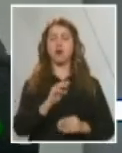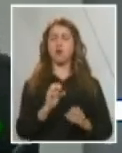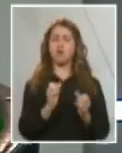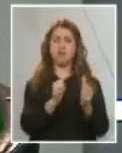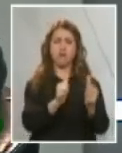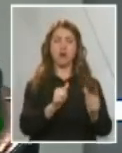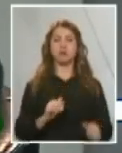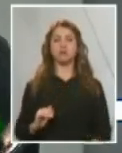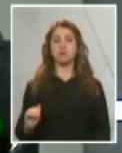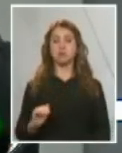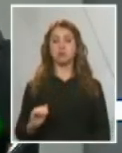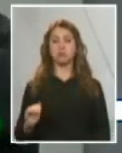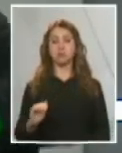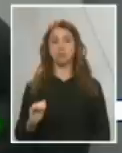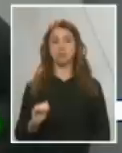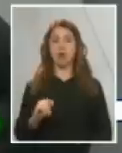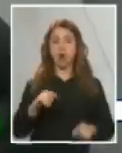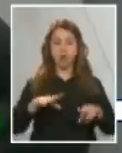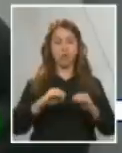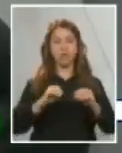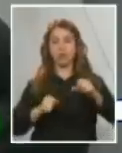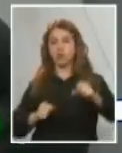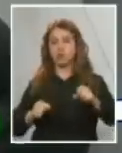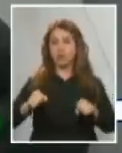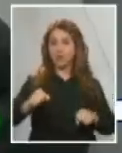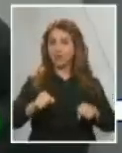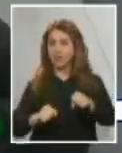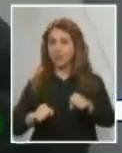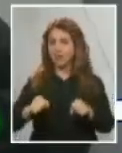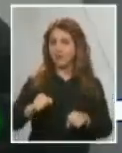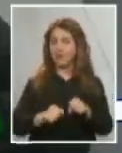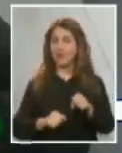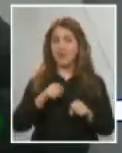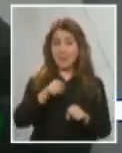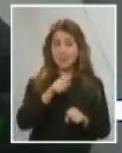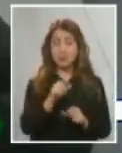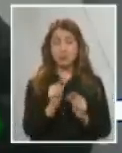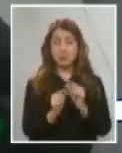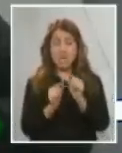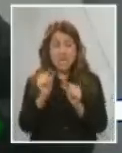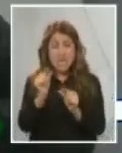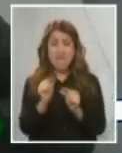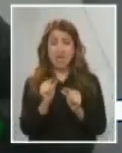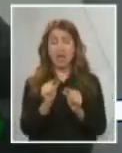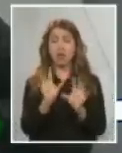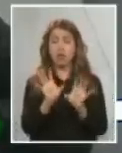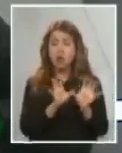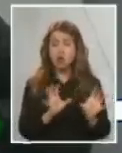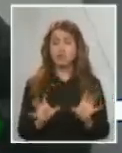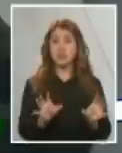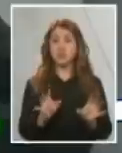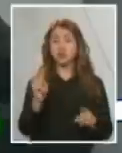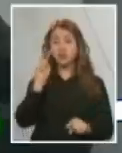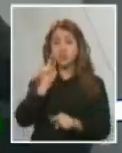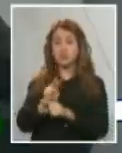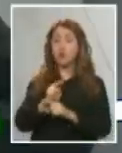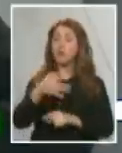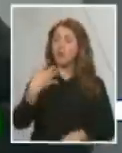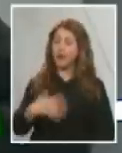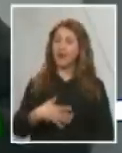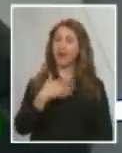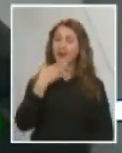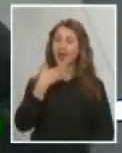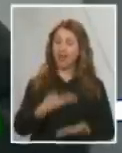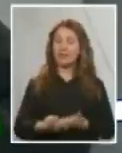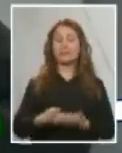fascinada, diciendo, o sea, nunca la hemos visto hacer esto. Entonces ya, con eso, son pequeños detalles que nosotros decíamos, ¡wow!